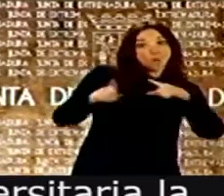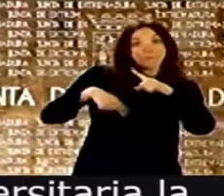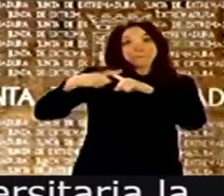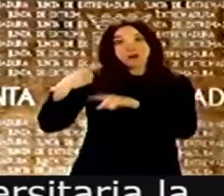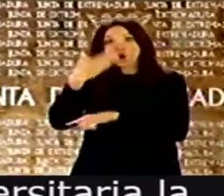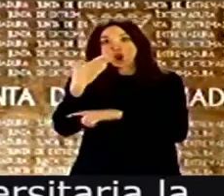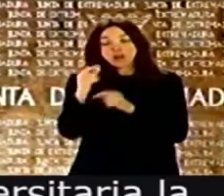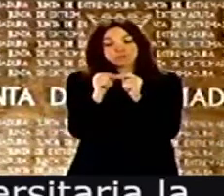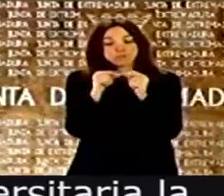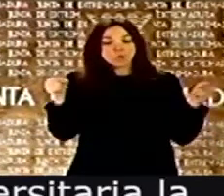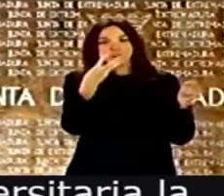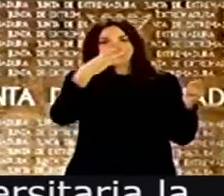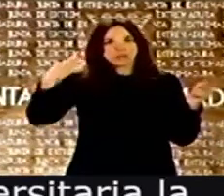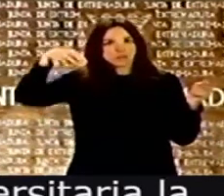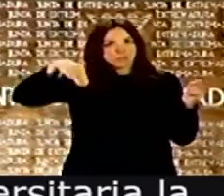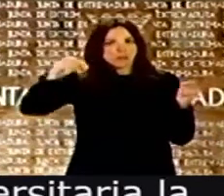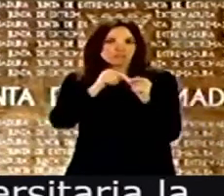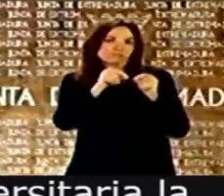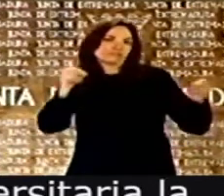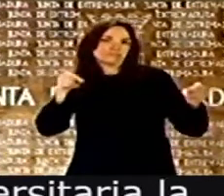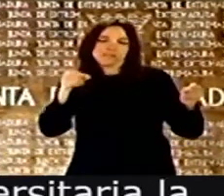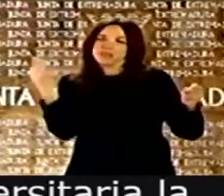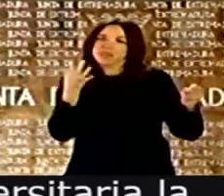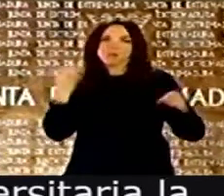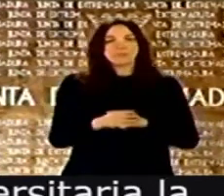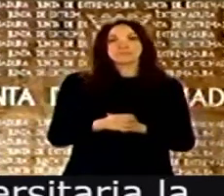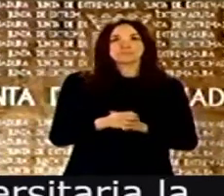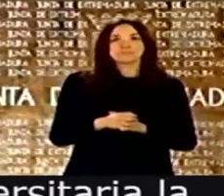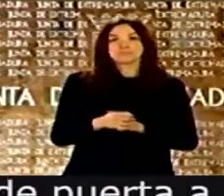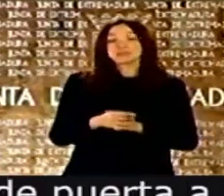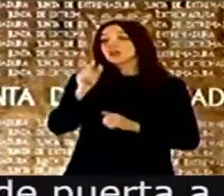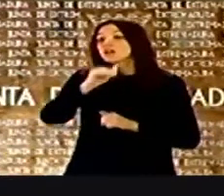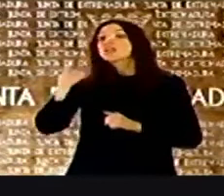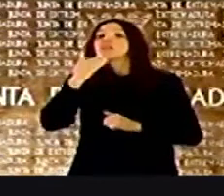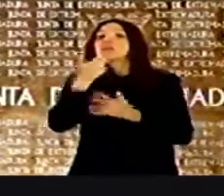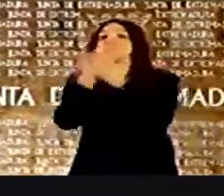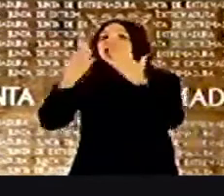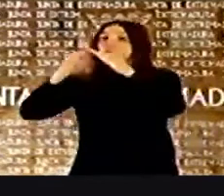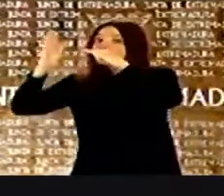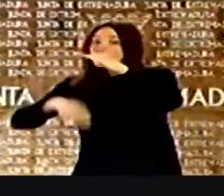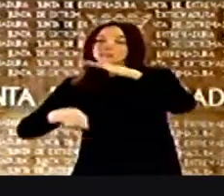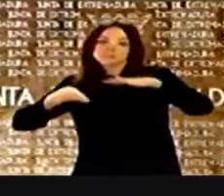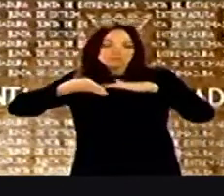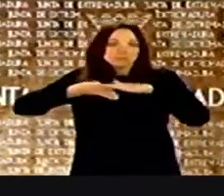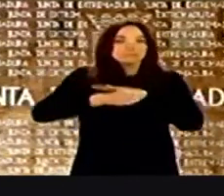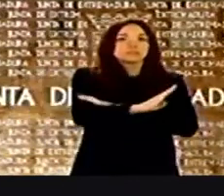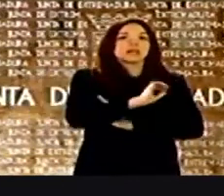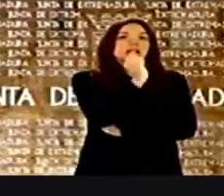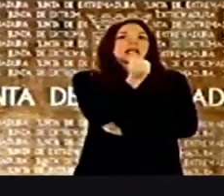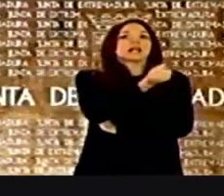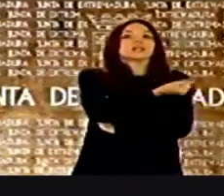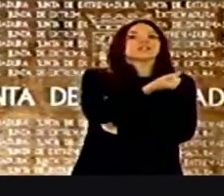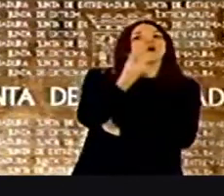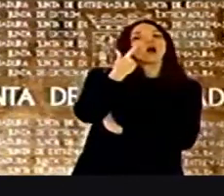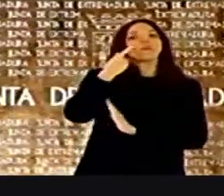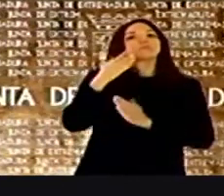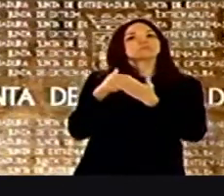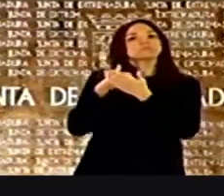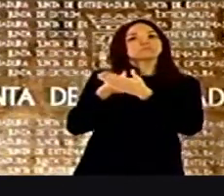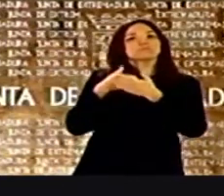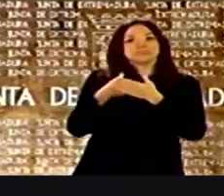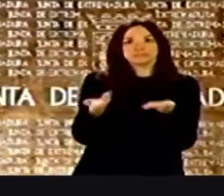que la ley prohibirá el acceso al juego a los menores de edad, a las personas inscritas en el registro de limitaciones de acceso, a los